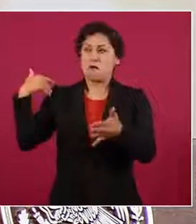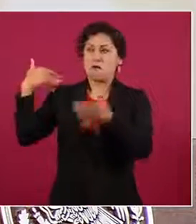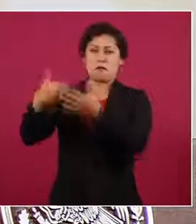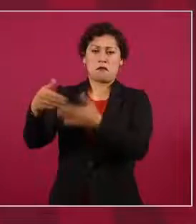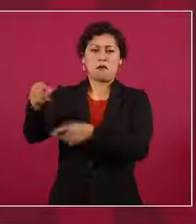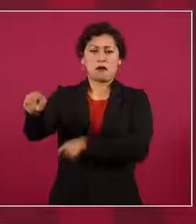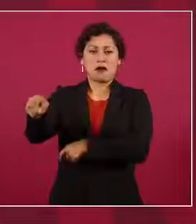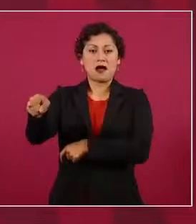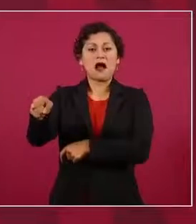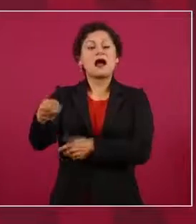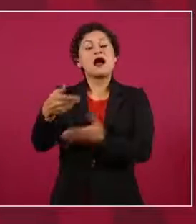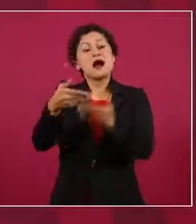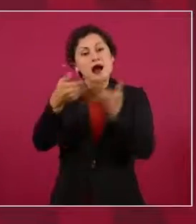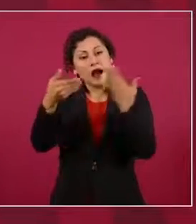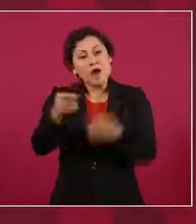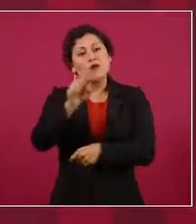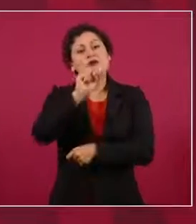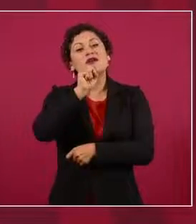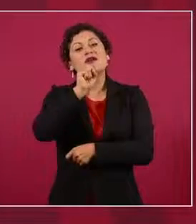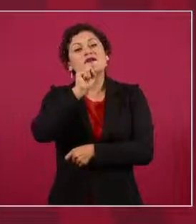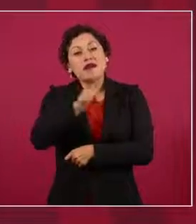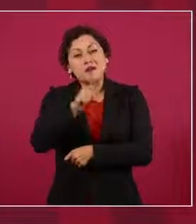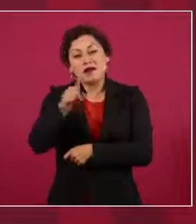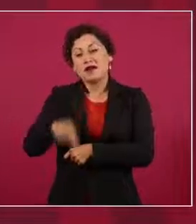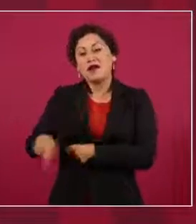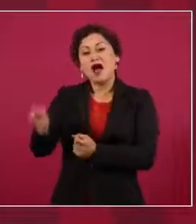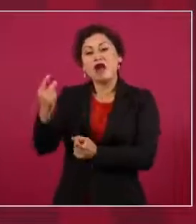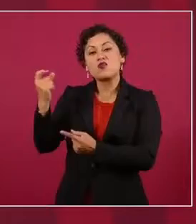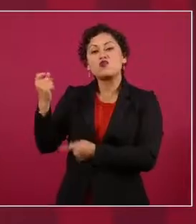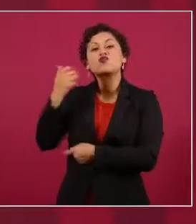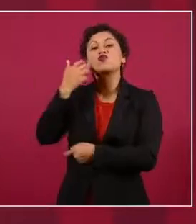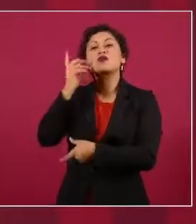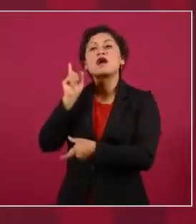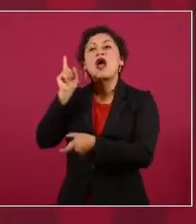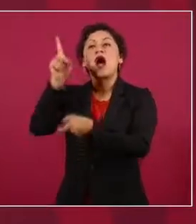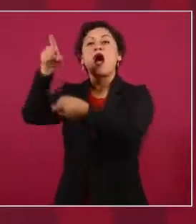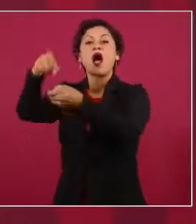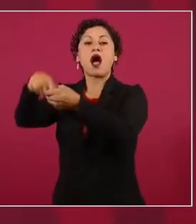Es el aspiracionismo al que hago referencia.